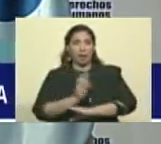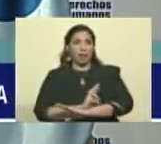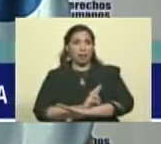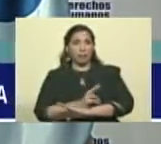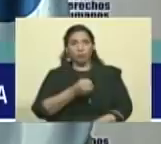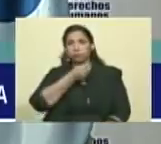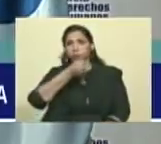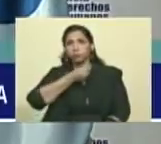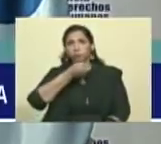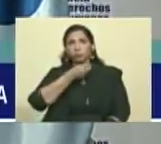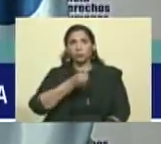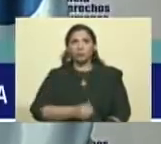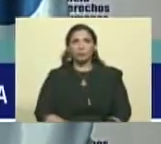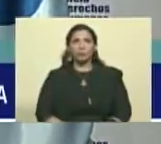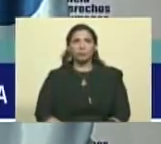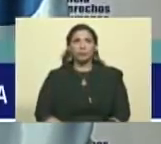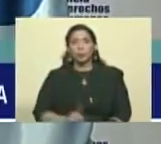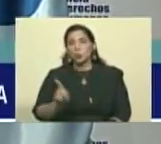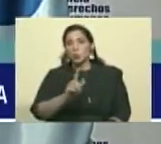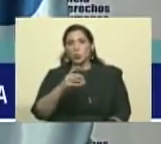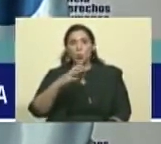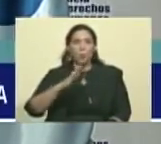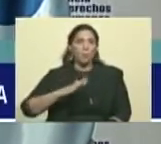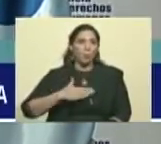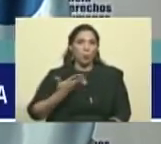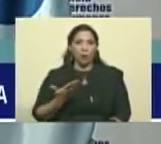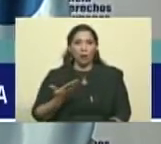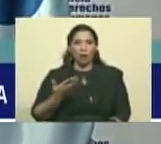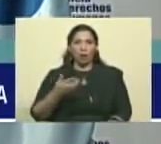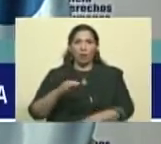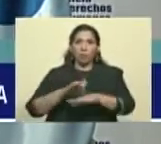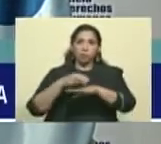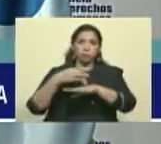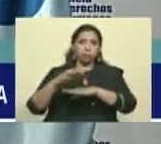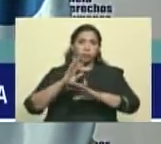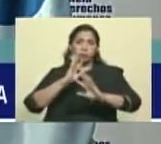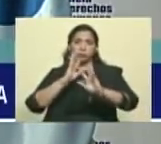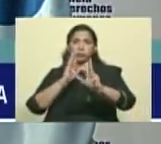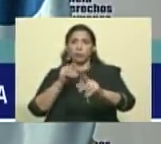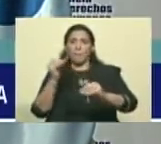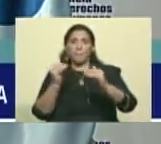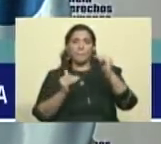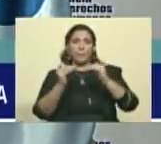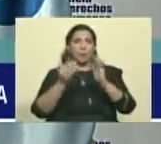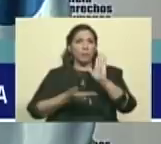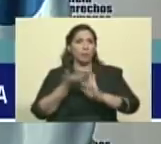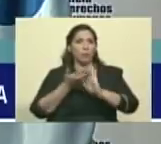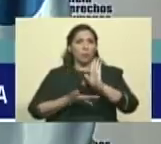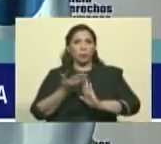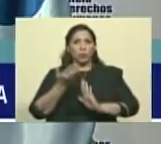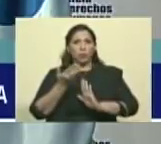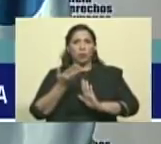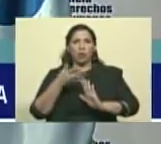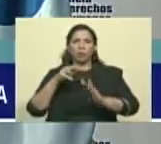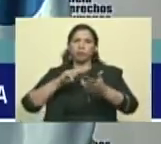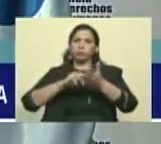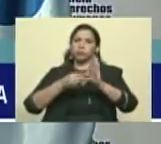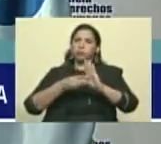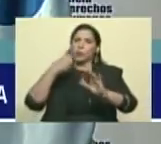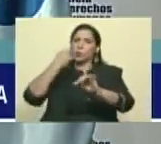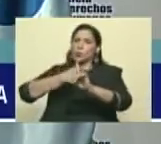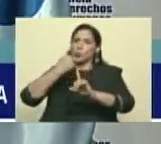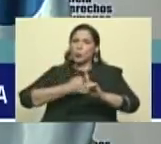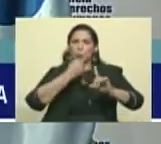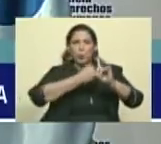prensa, no podía dejar de mencionar un balance muy importante en relación a la lucha de este Ministerio